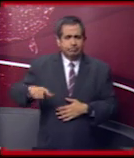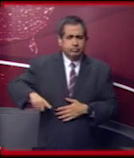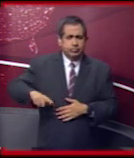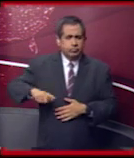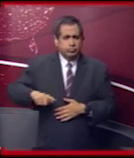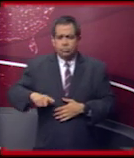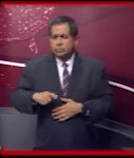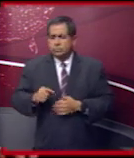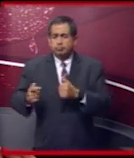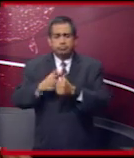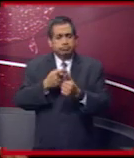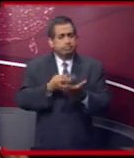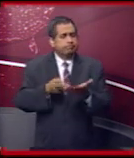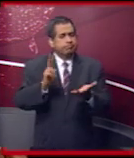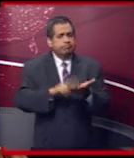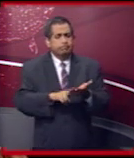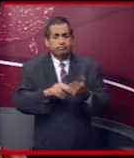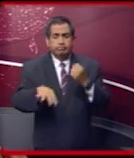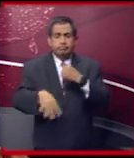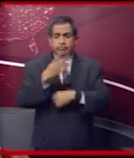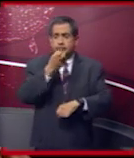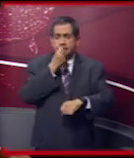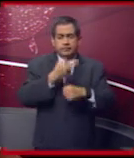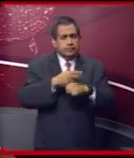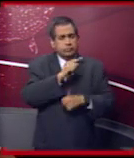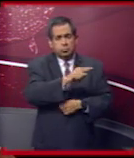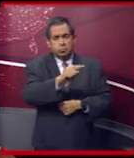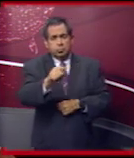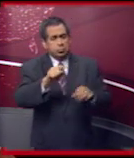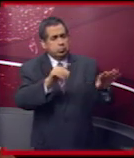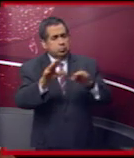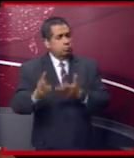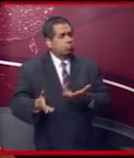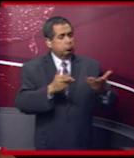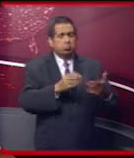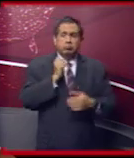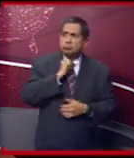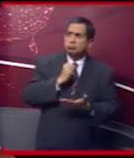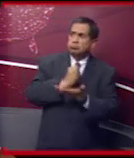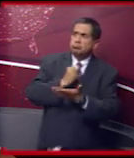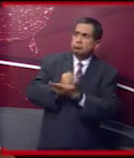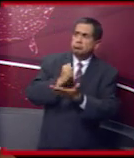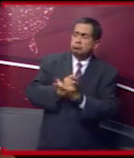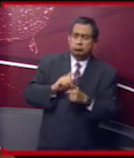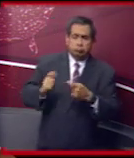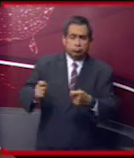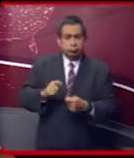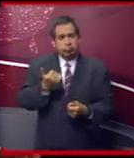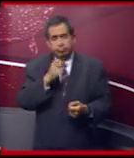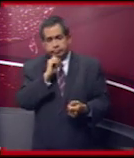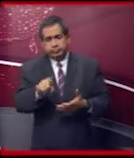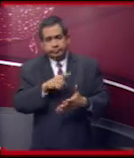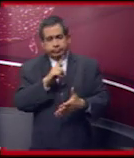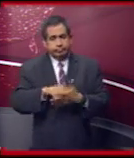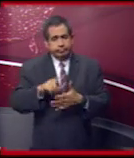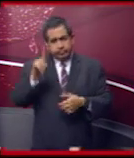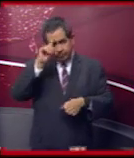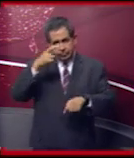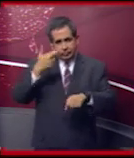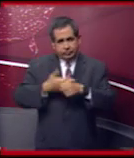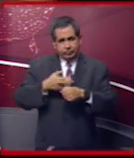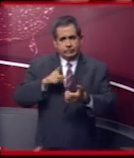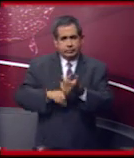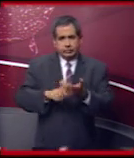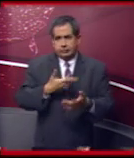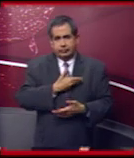por ratificación a 14 secretarios de Estado y eventualmente al consejero jurídico, ya no del